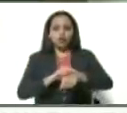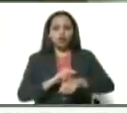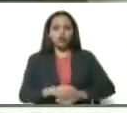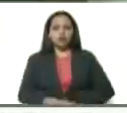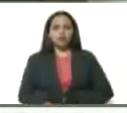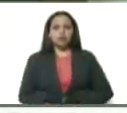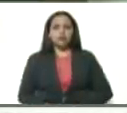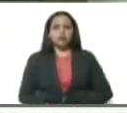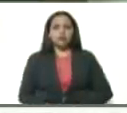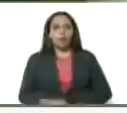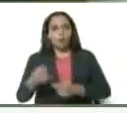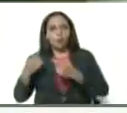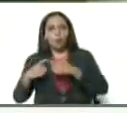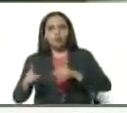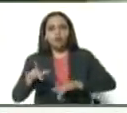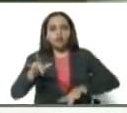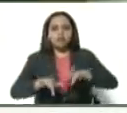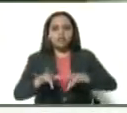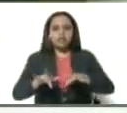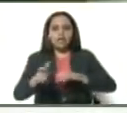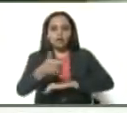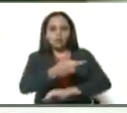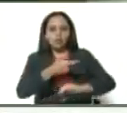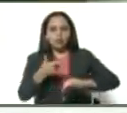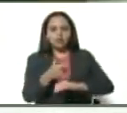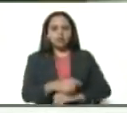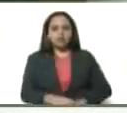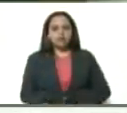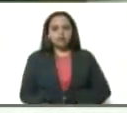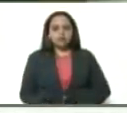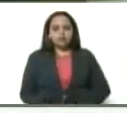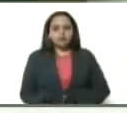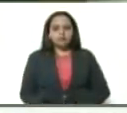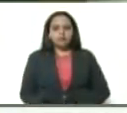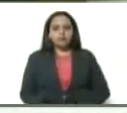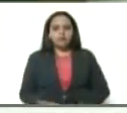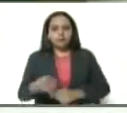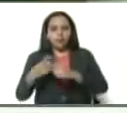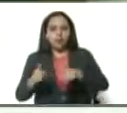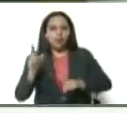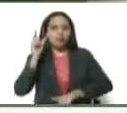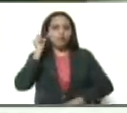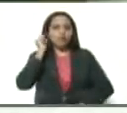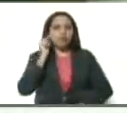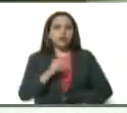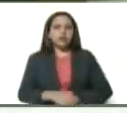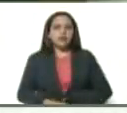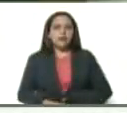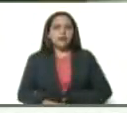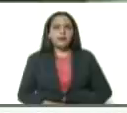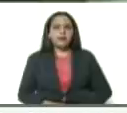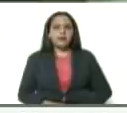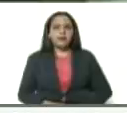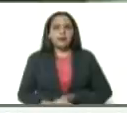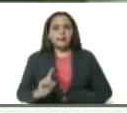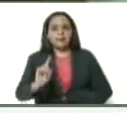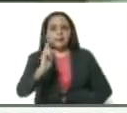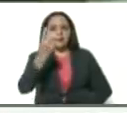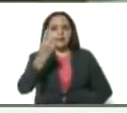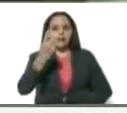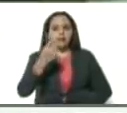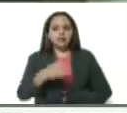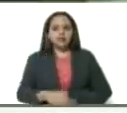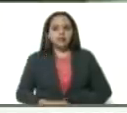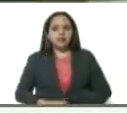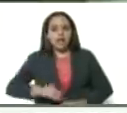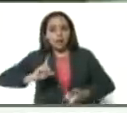doctor Henry Hernández, secretario de gobierno, Jessica Peroso, me dicen, la primera dama de la región,